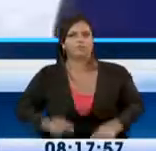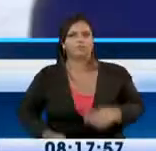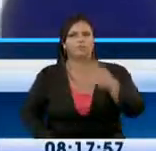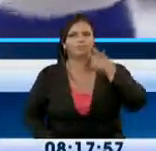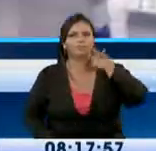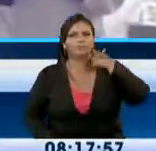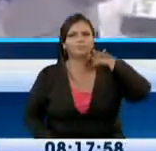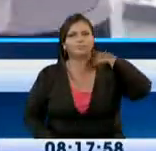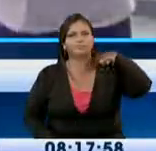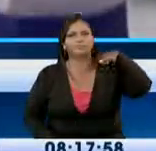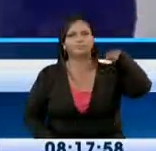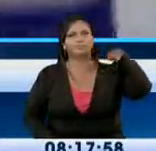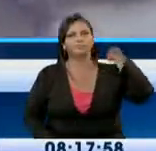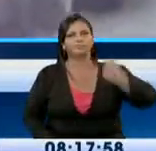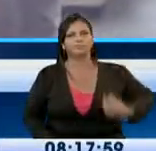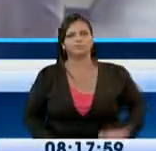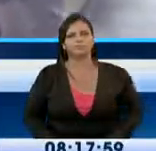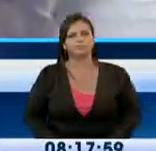caso